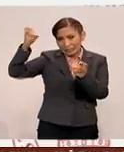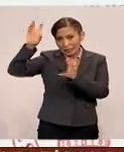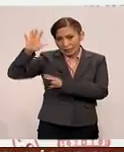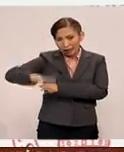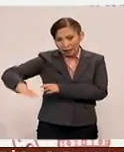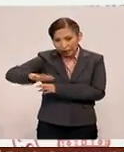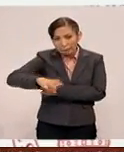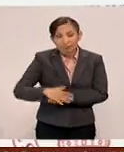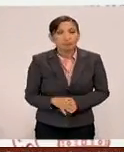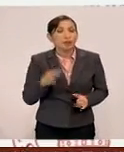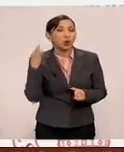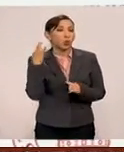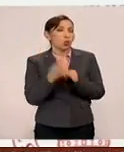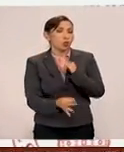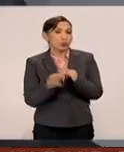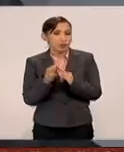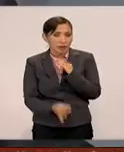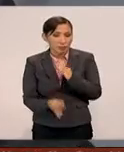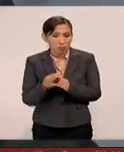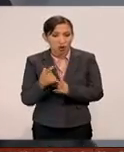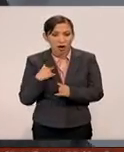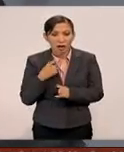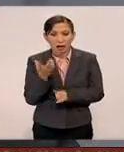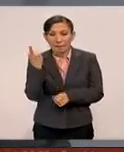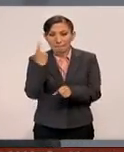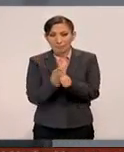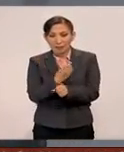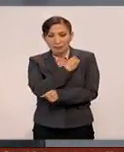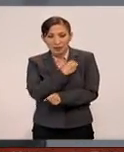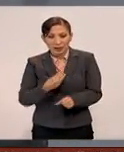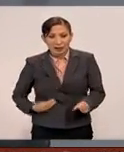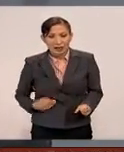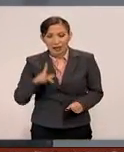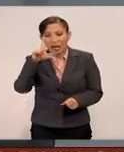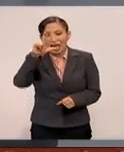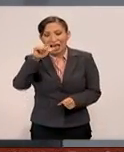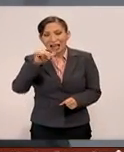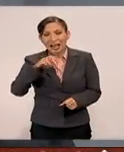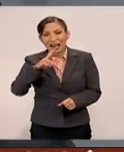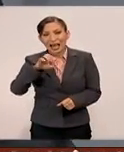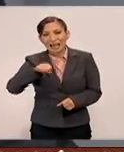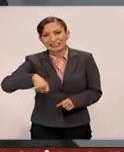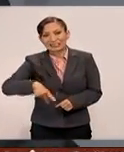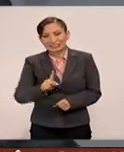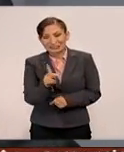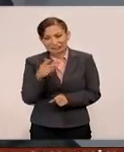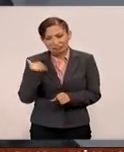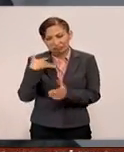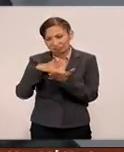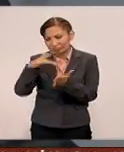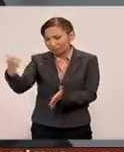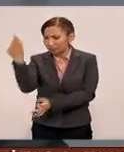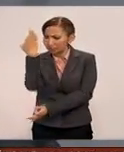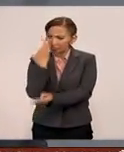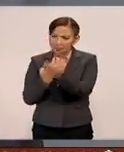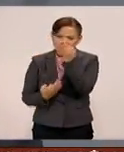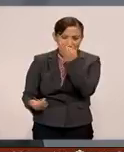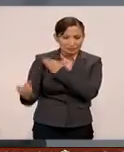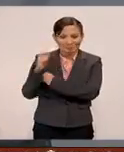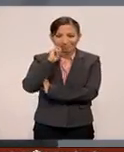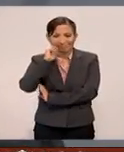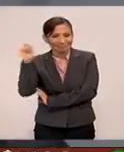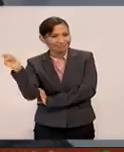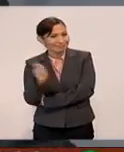ámbito. Finalmente, al señor primer ministro Lars, le quiero agradecer el trato